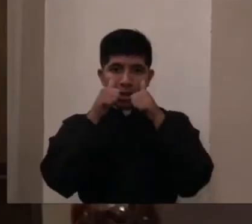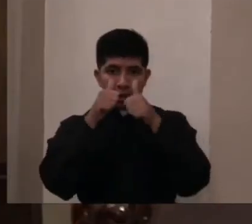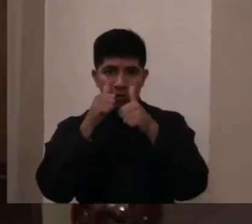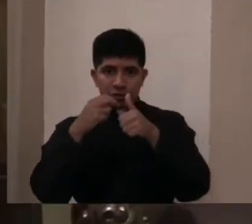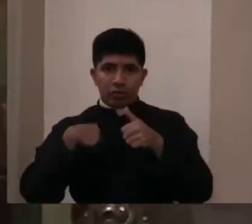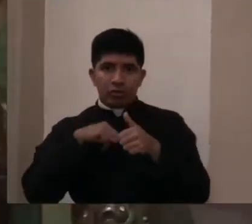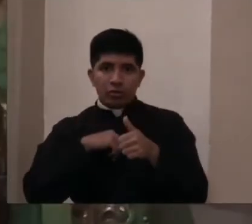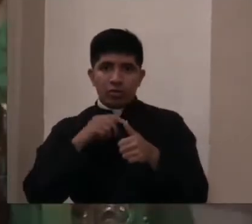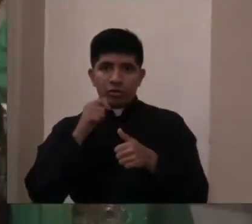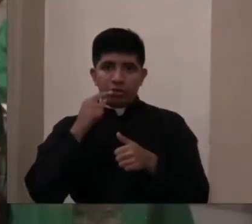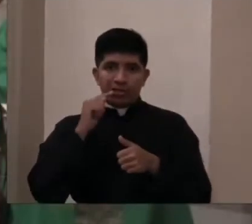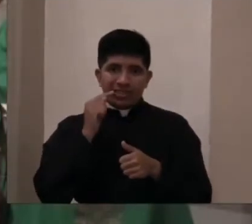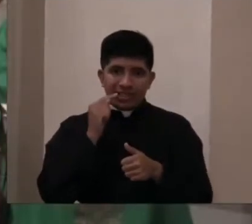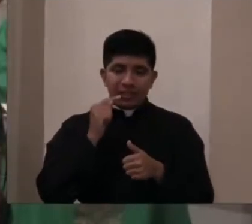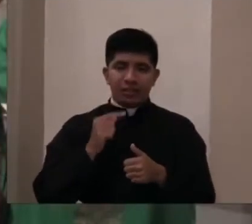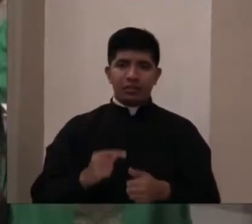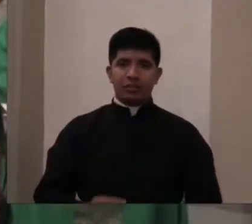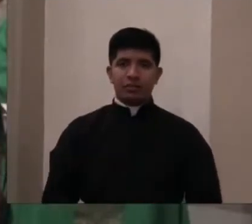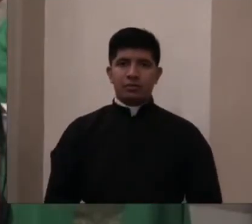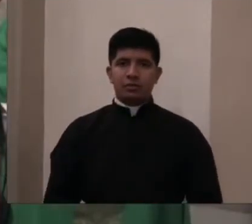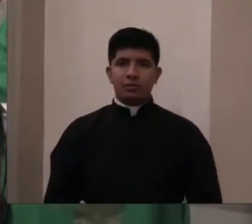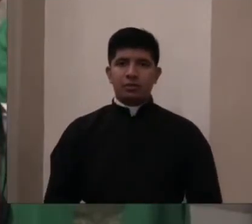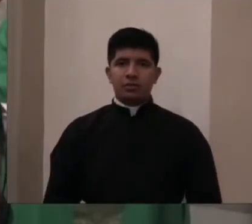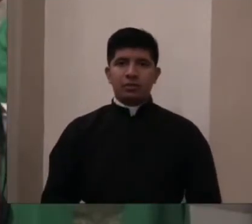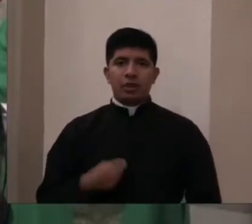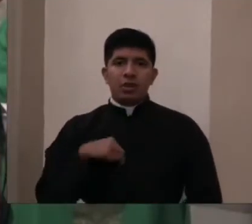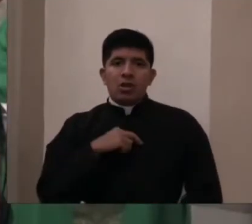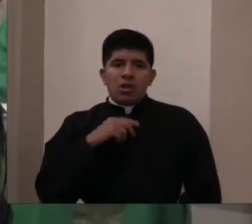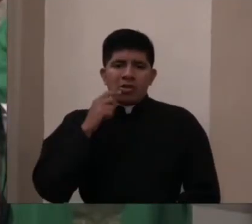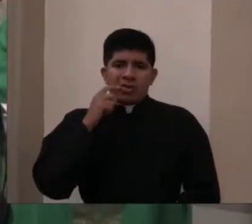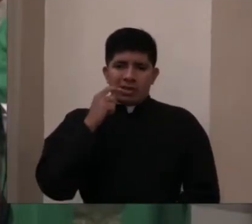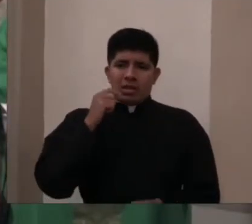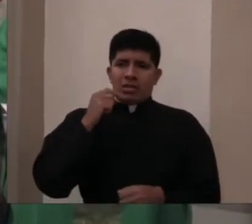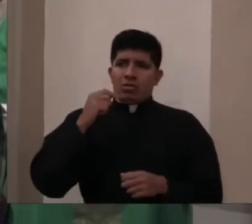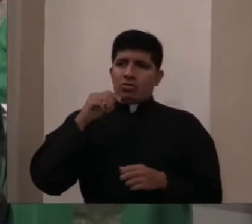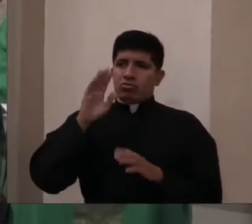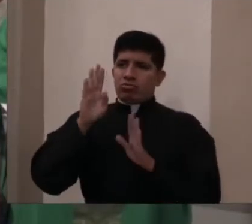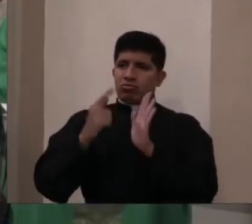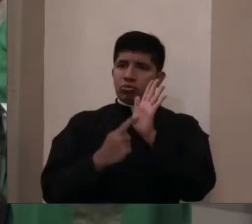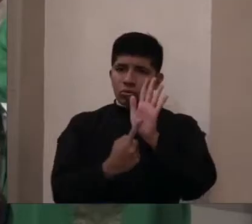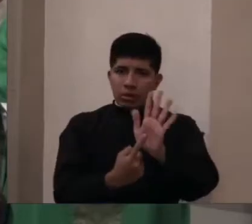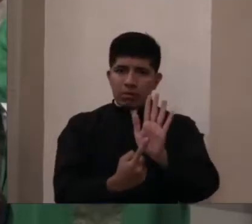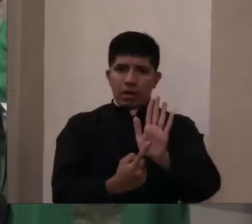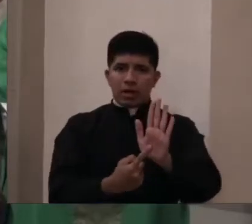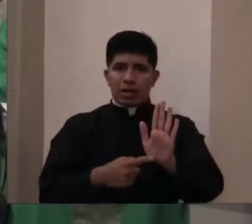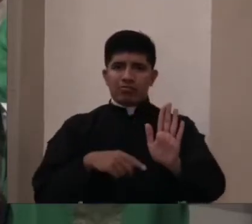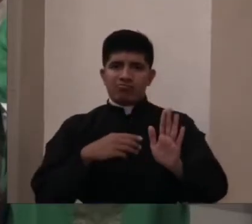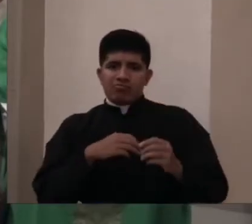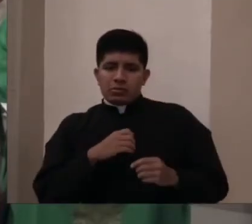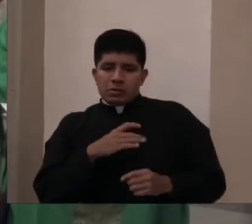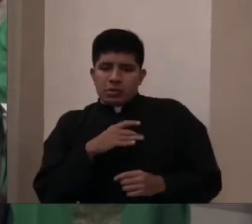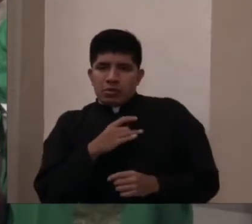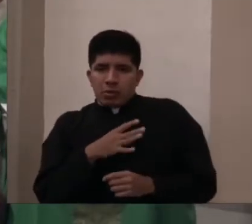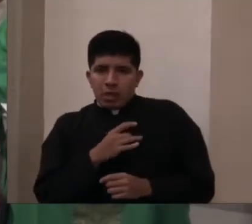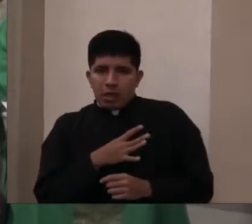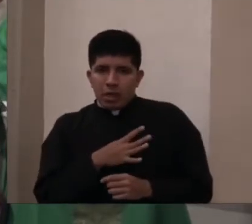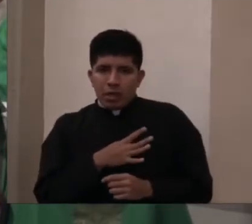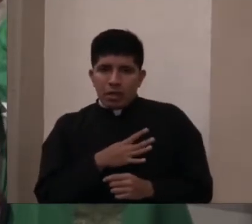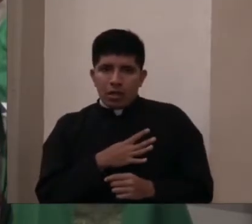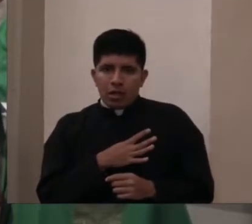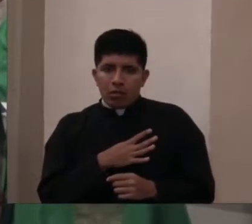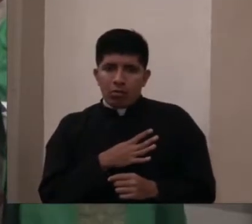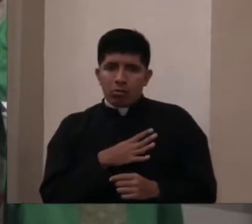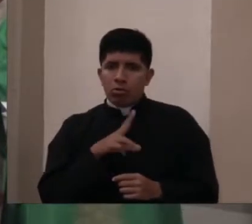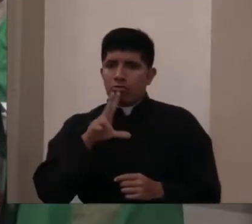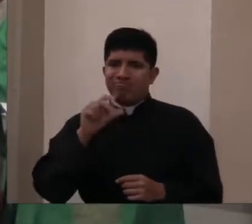Recordemos, nuestros celos representan inseguridad y tenemos que estar bien seguros del amor